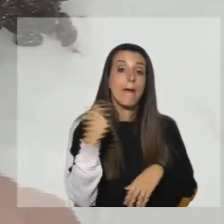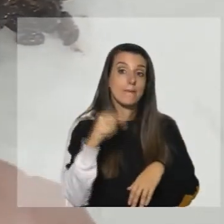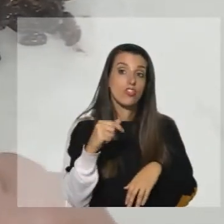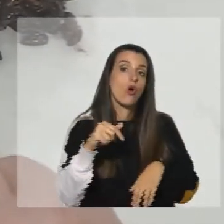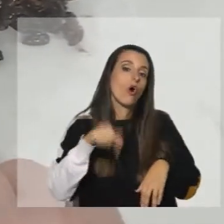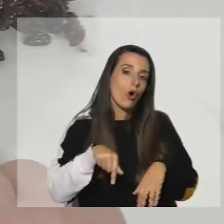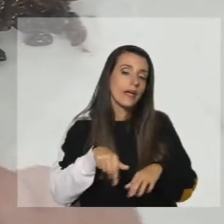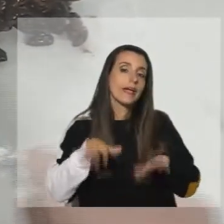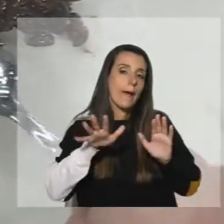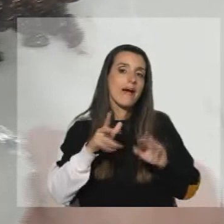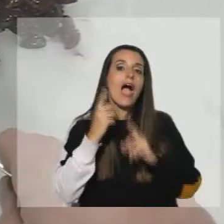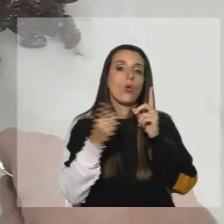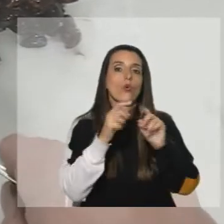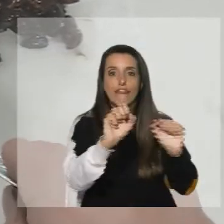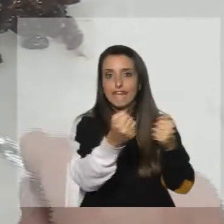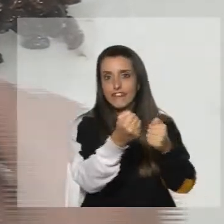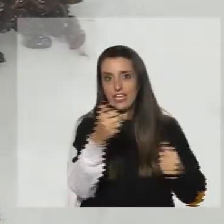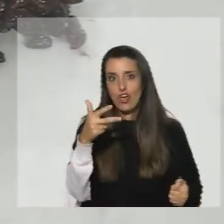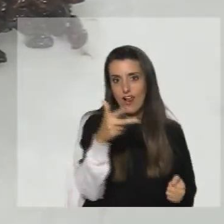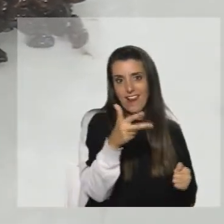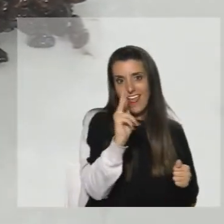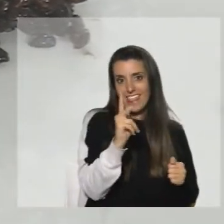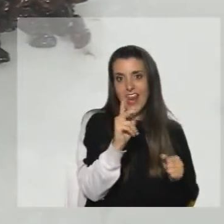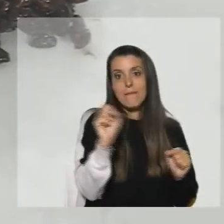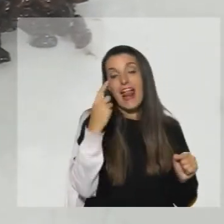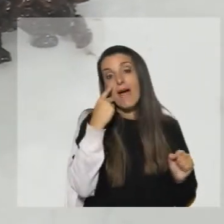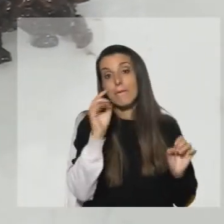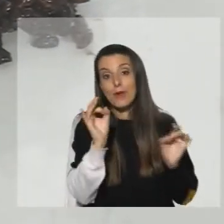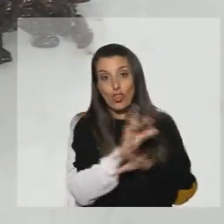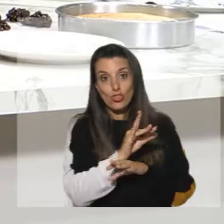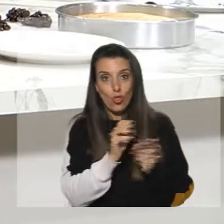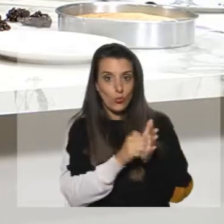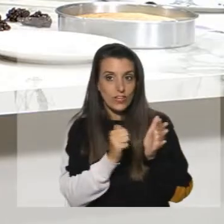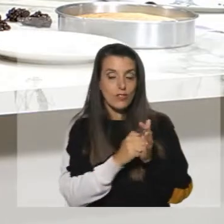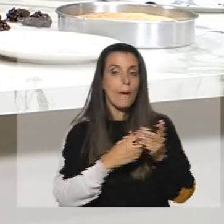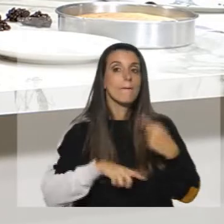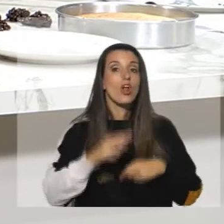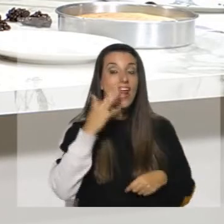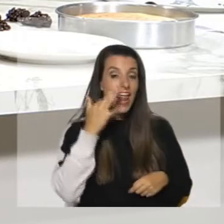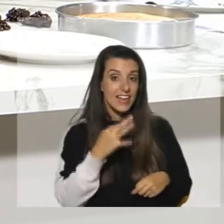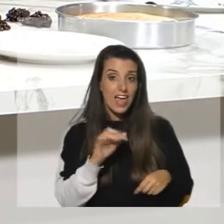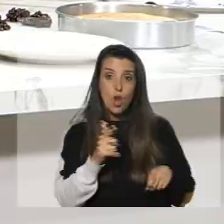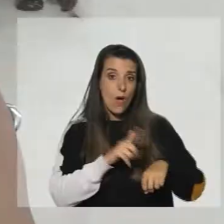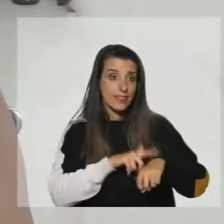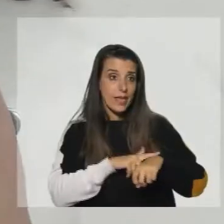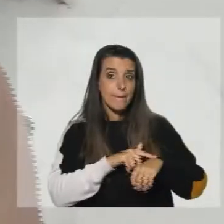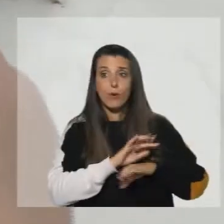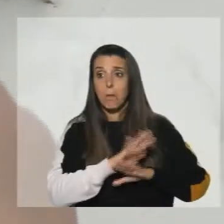que hoy yo tengo que mandar alguno al frío para que los vean terminados. Uh-huh. Pero en realidad, si no tenemos